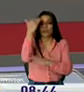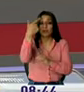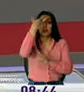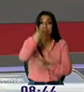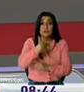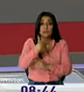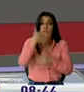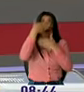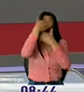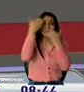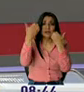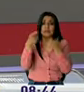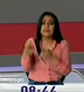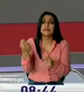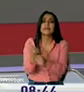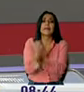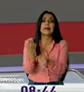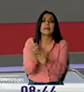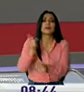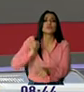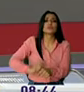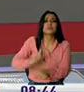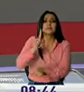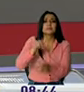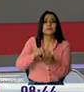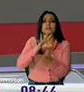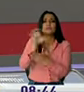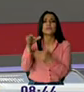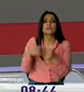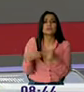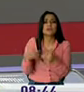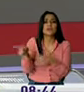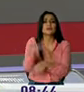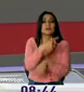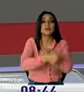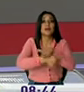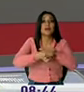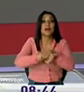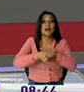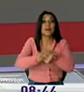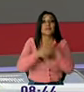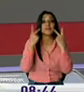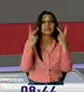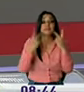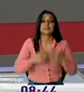hasta trabajos con sueldos de $1,500 allá en Galápagos. Van a ver la historia.